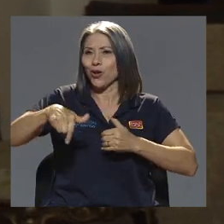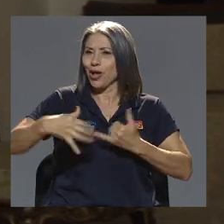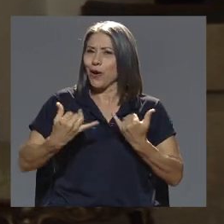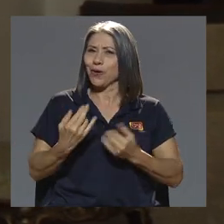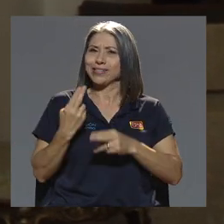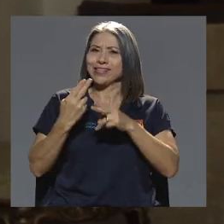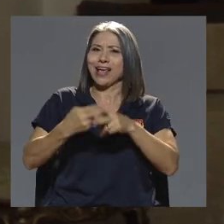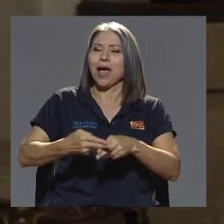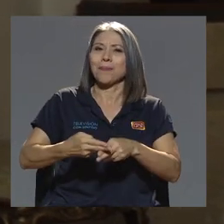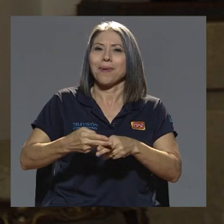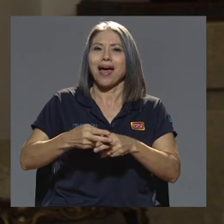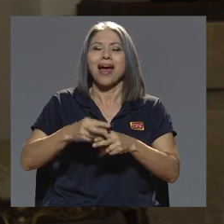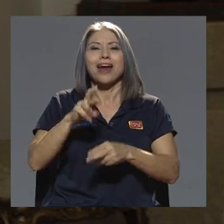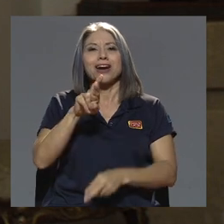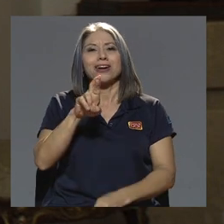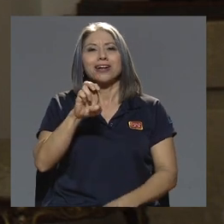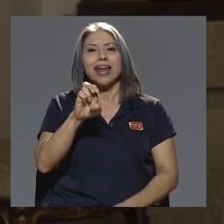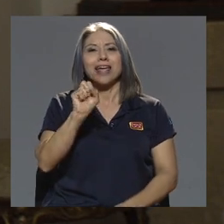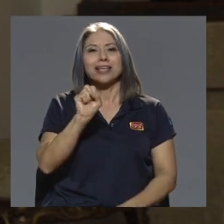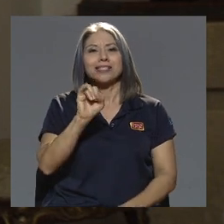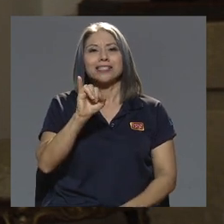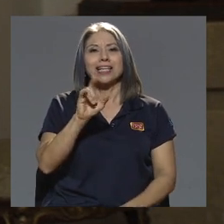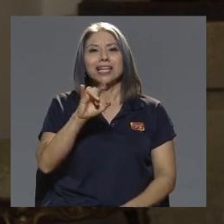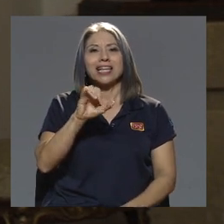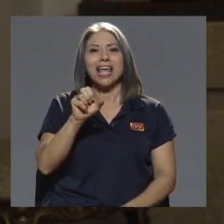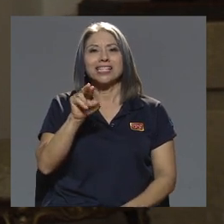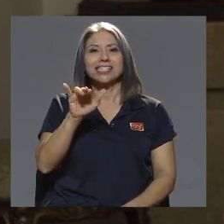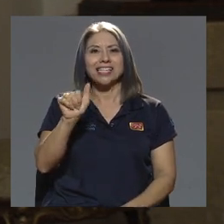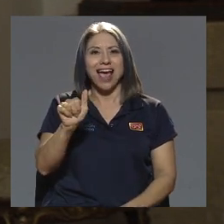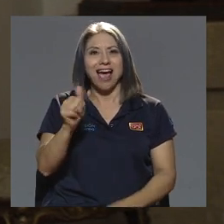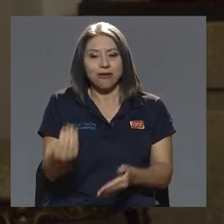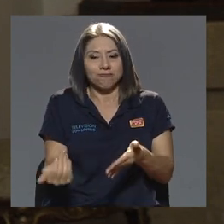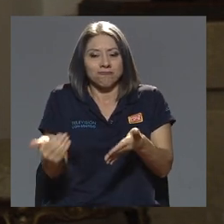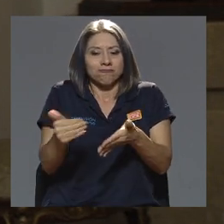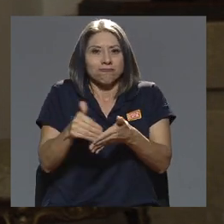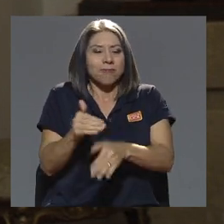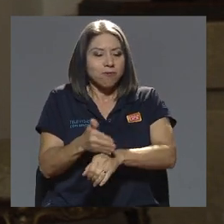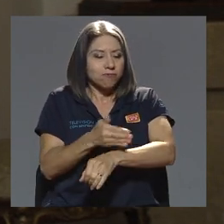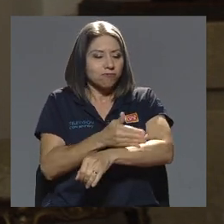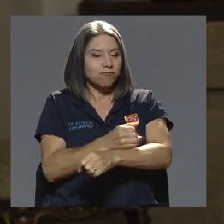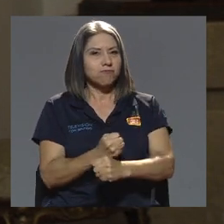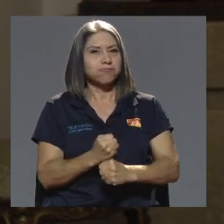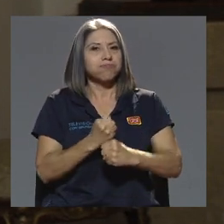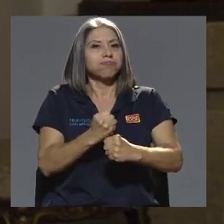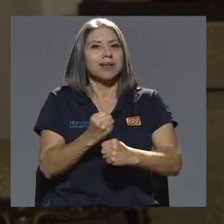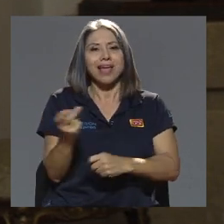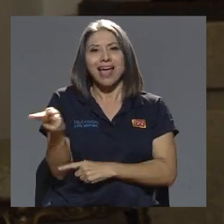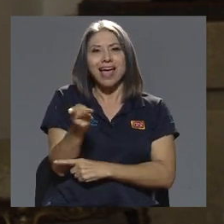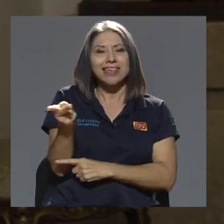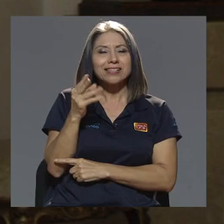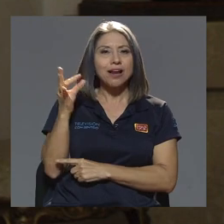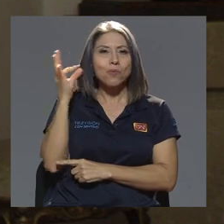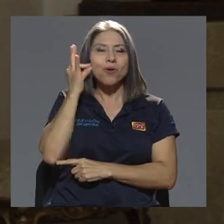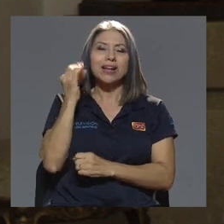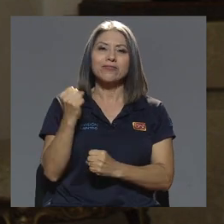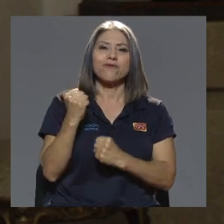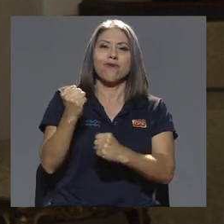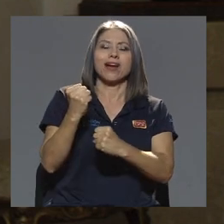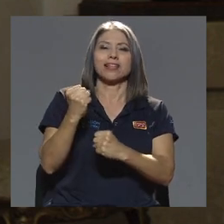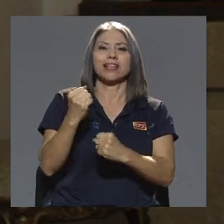hoy resiliencia. Sí, la resiliencia. Ellas eran mujeres fuertes, mujeres